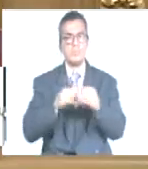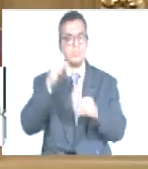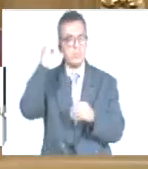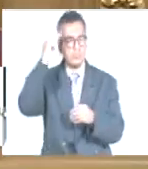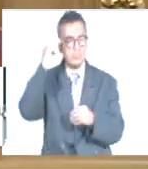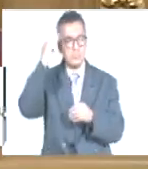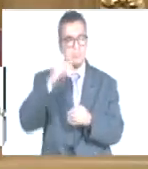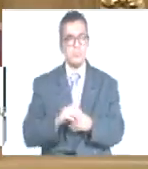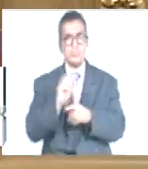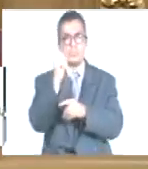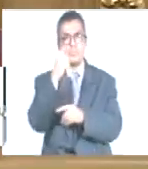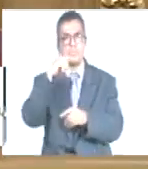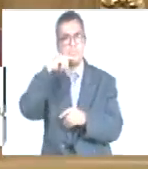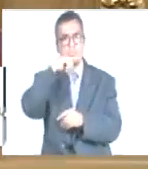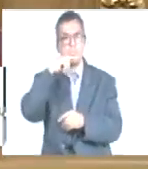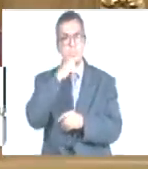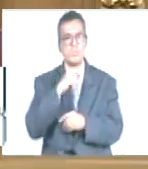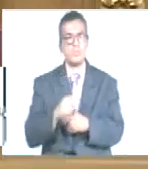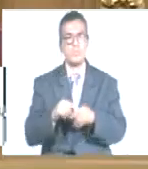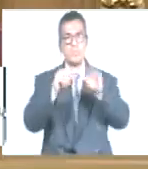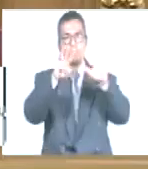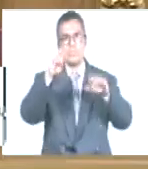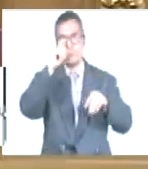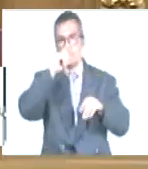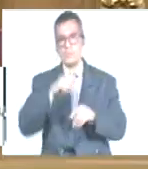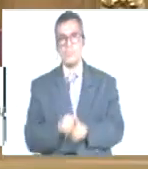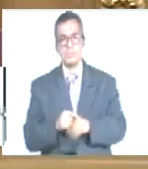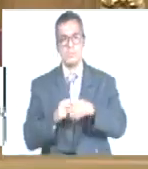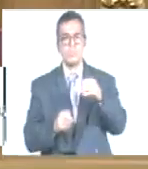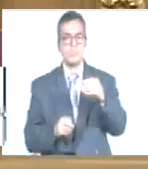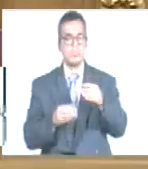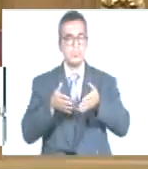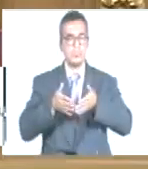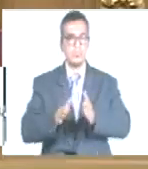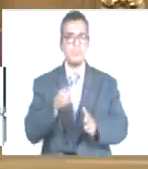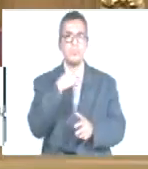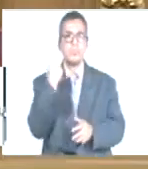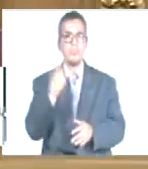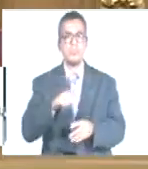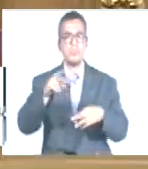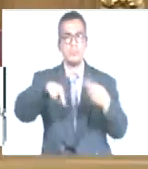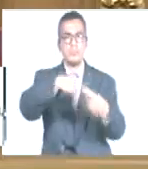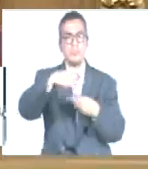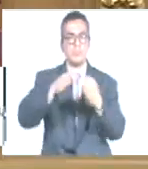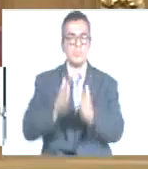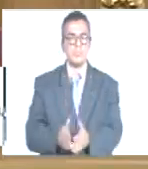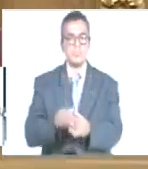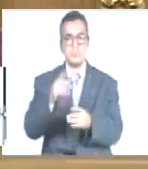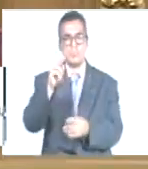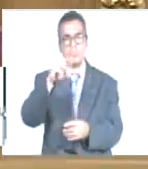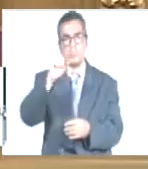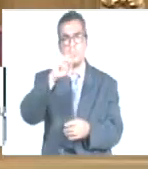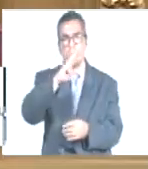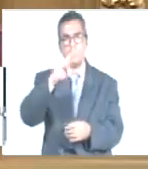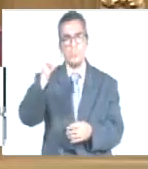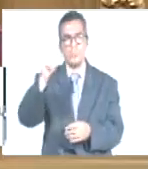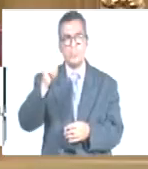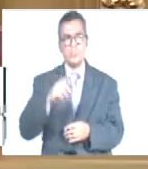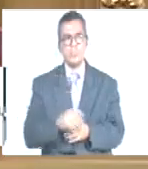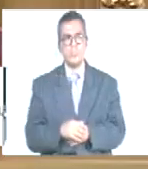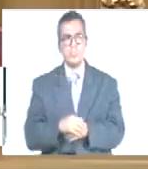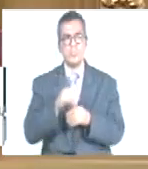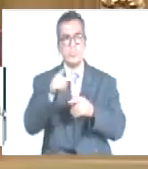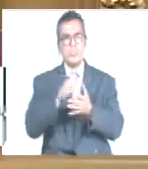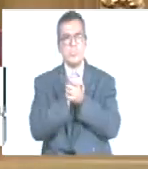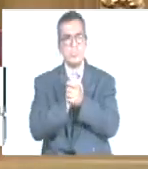conmemorado el 1 de octubre el 9º aniversario de la siembra del joven revolucionario diputado Robert Serra y